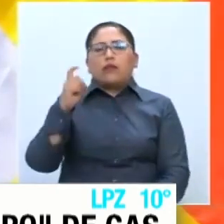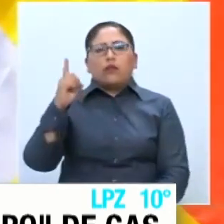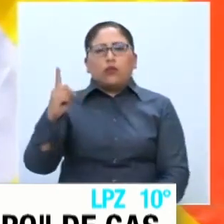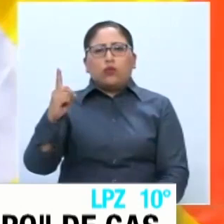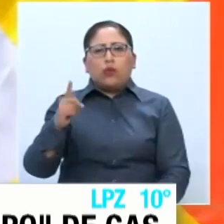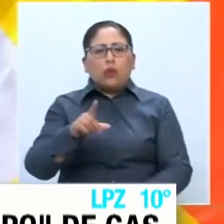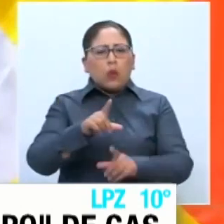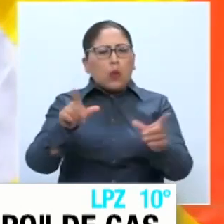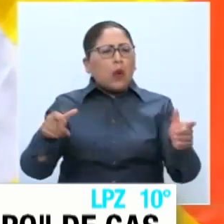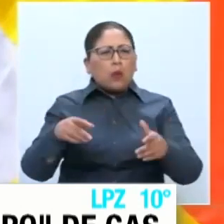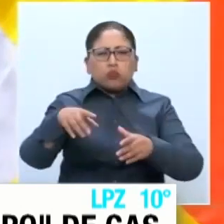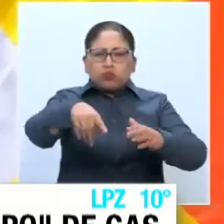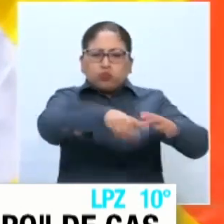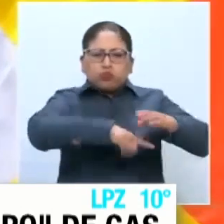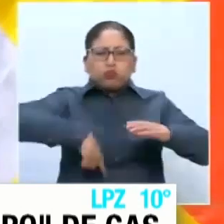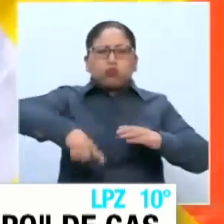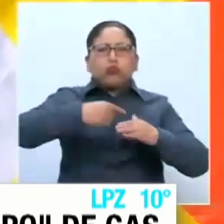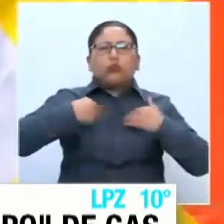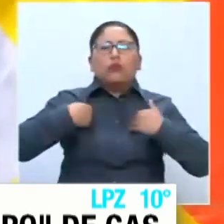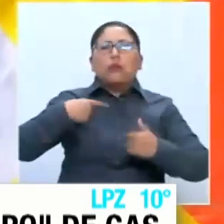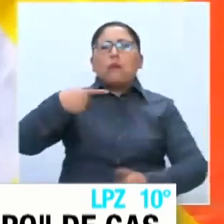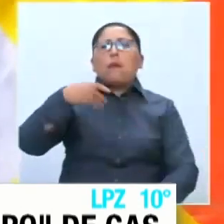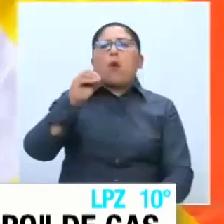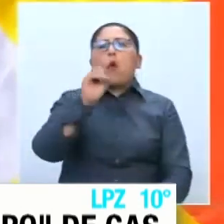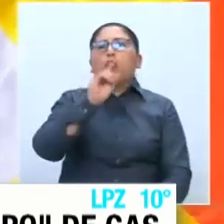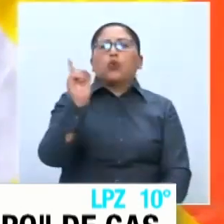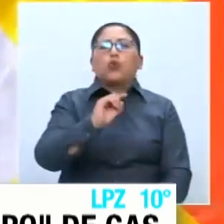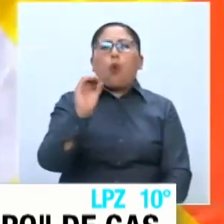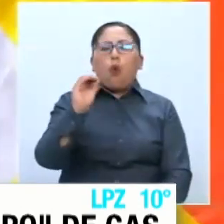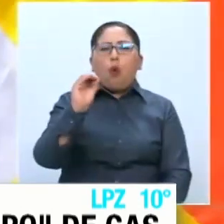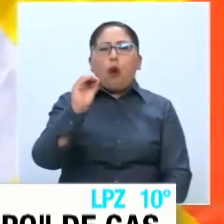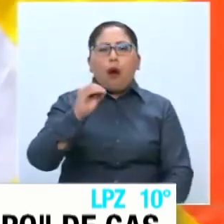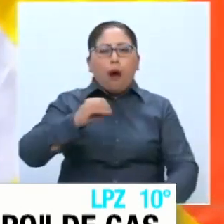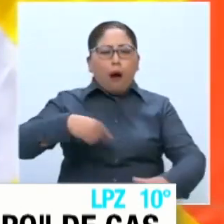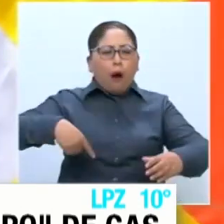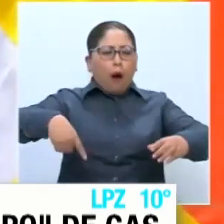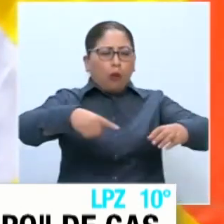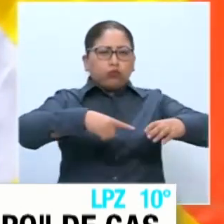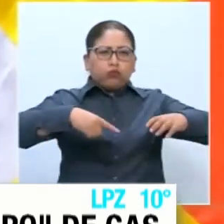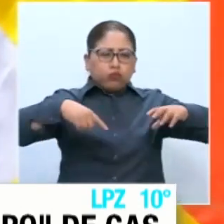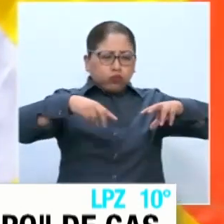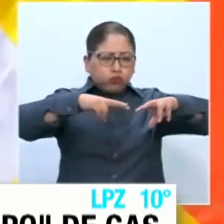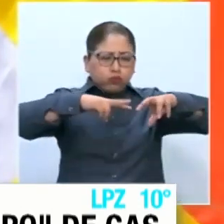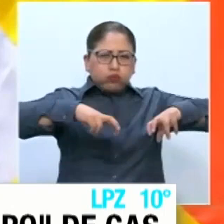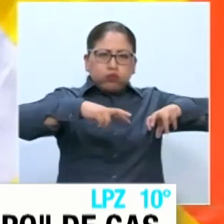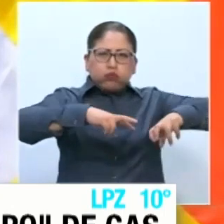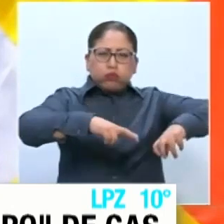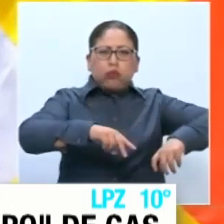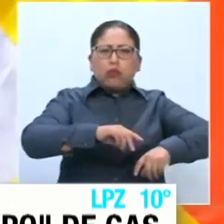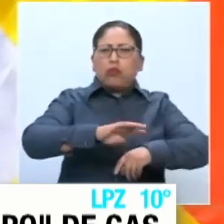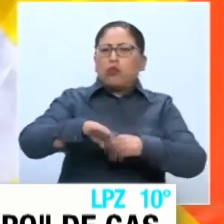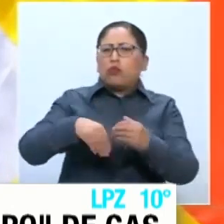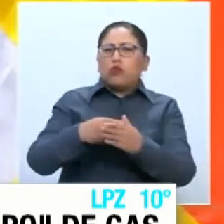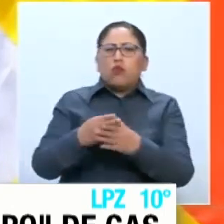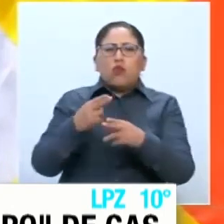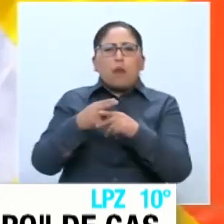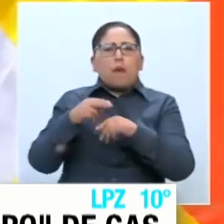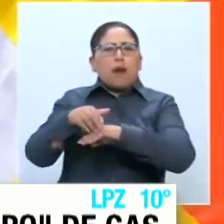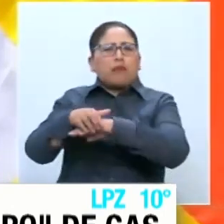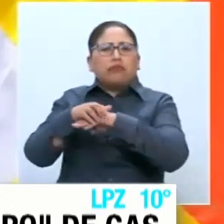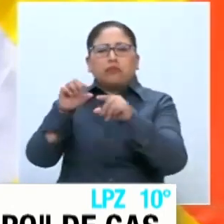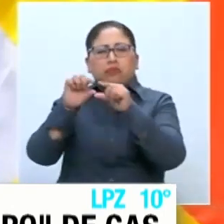un pozo que estaba a cargo del consorcio Repsol, Shell y Pan American,